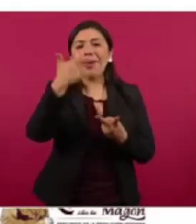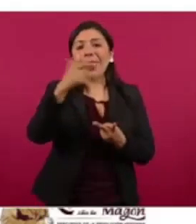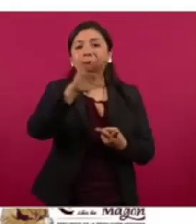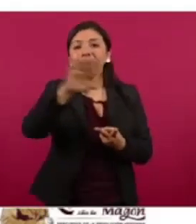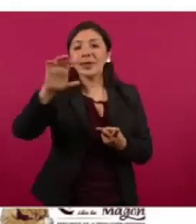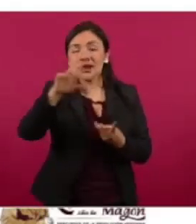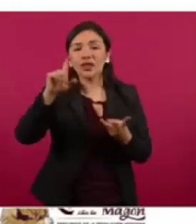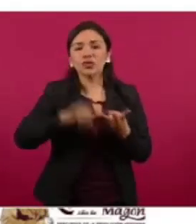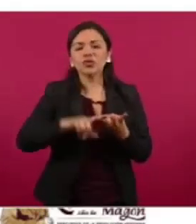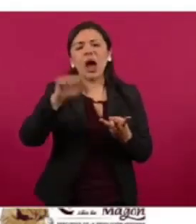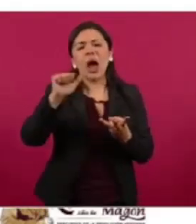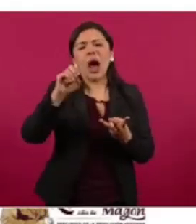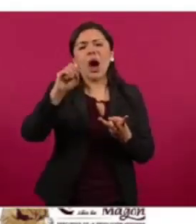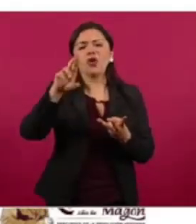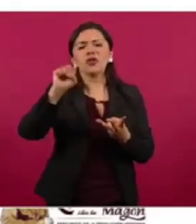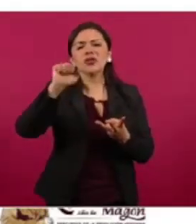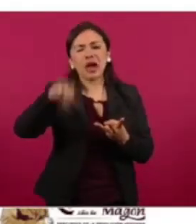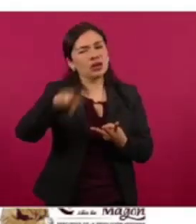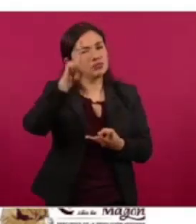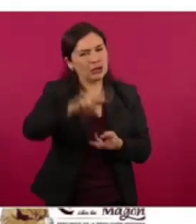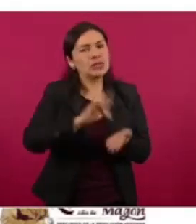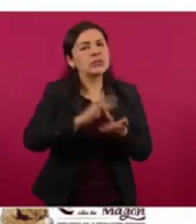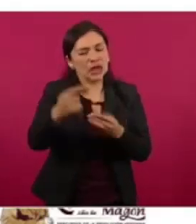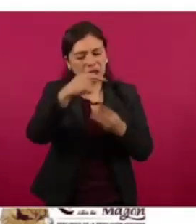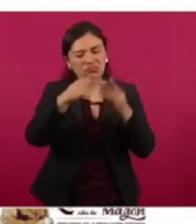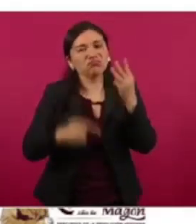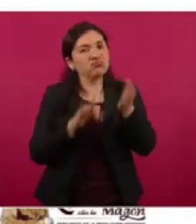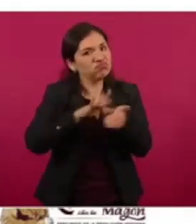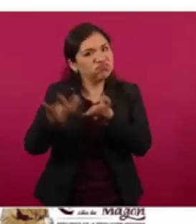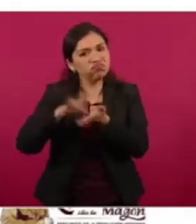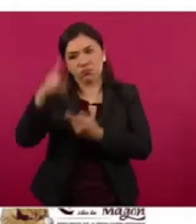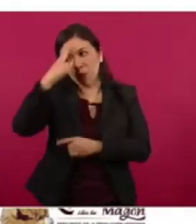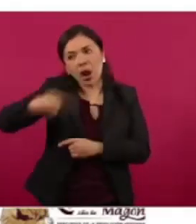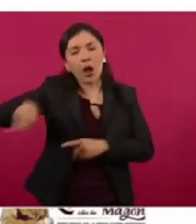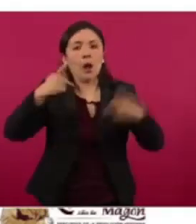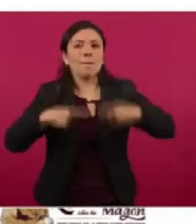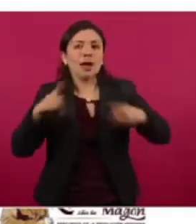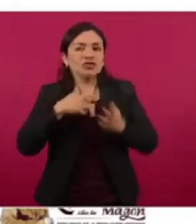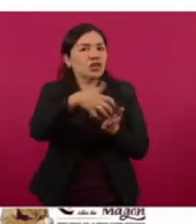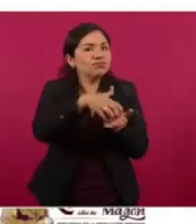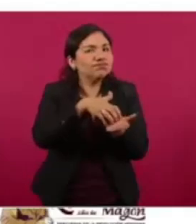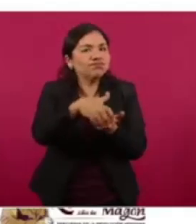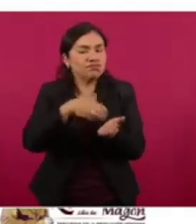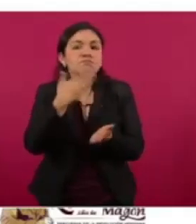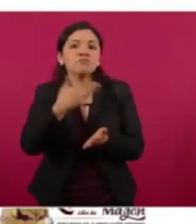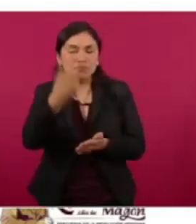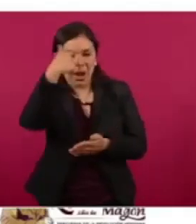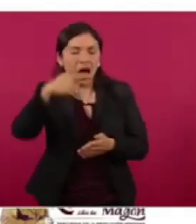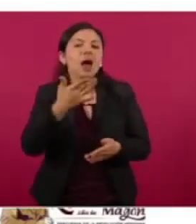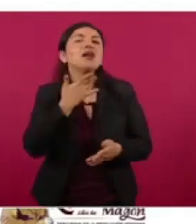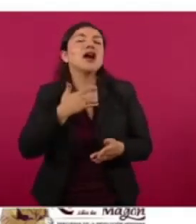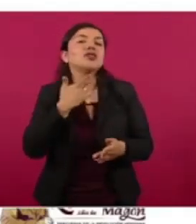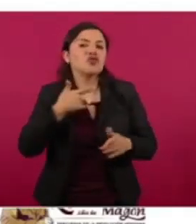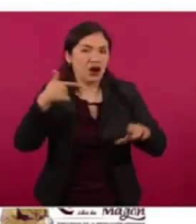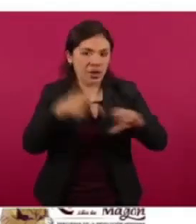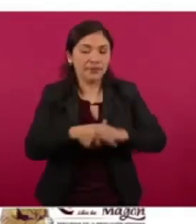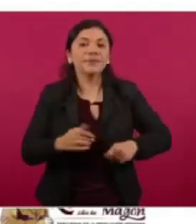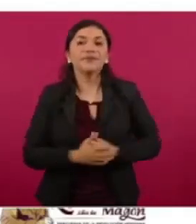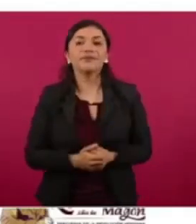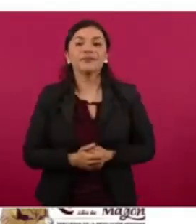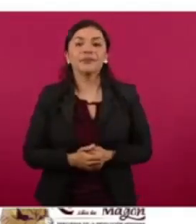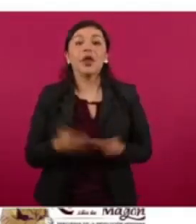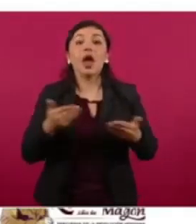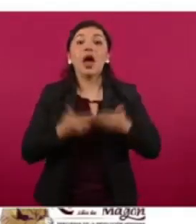y Aursan, que les agradecemos el apoyo a los consumidores de estos combustibles en el país. Vamos ahora para